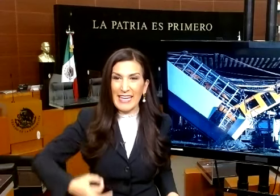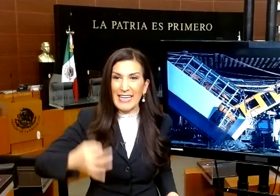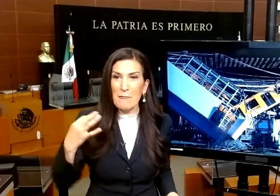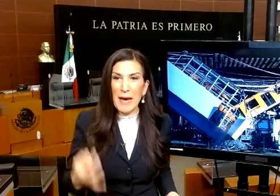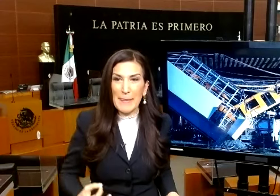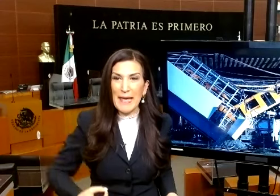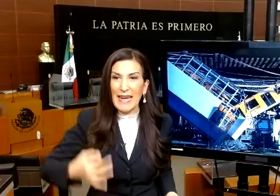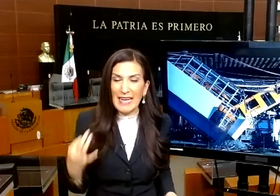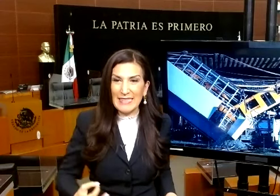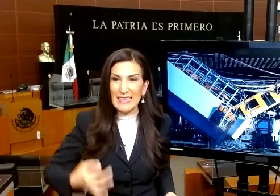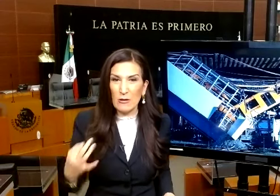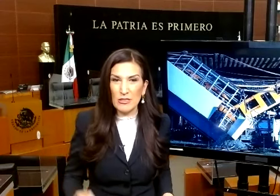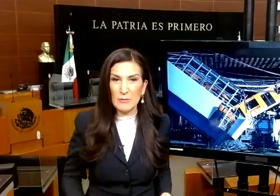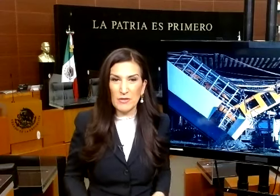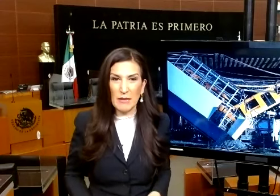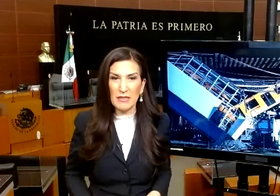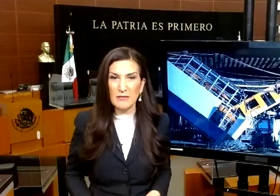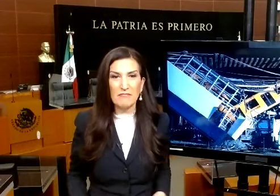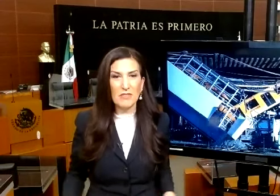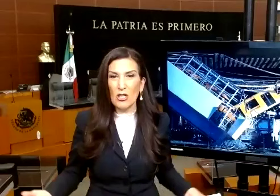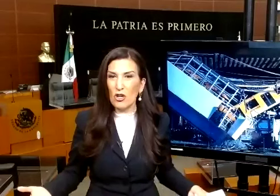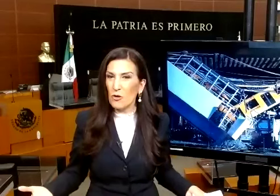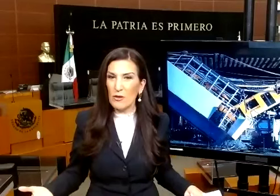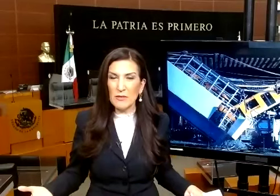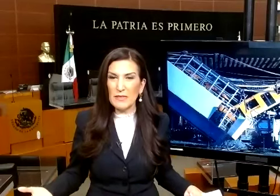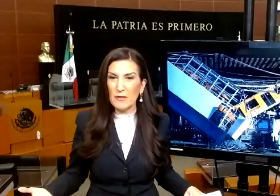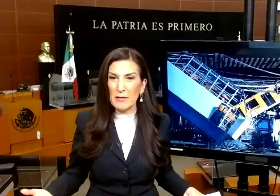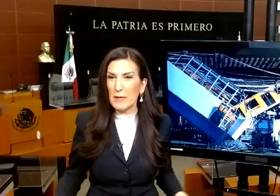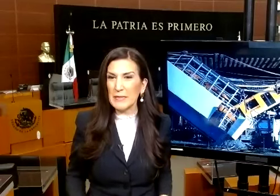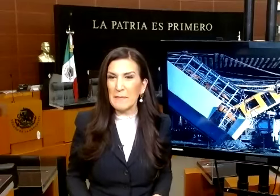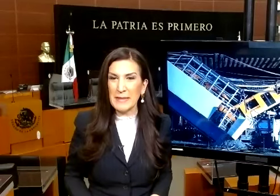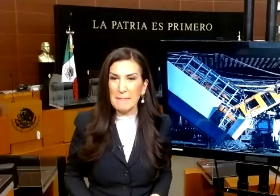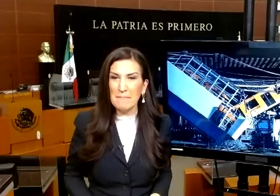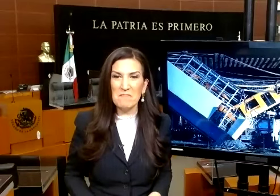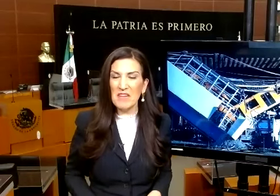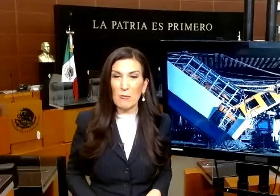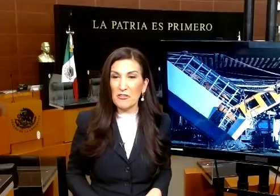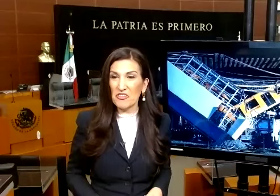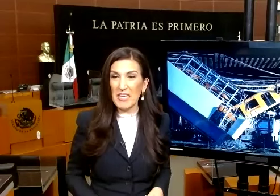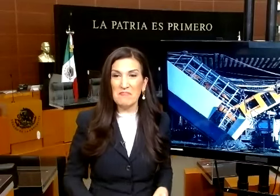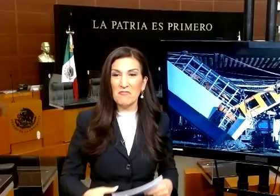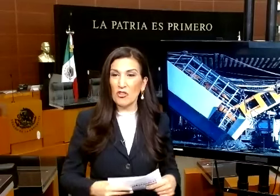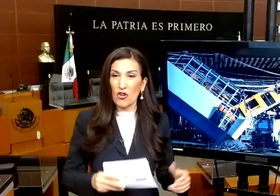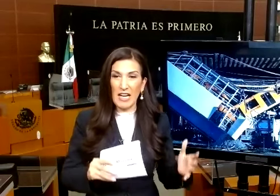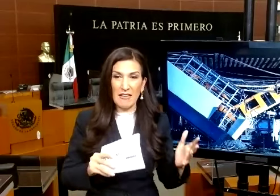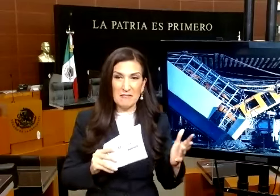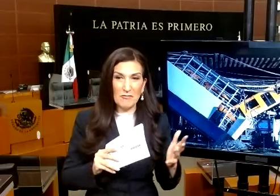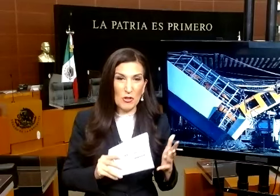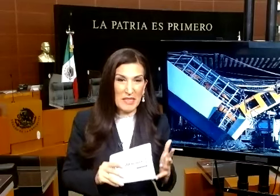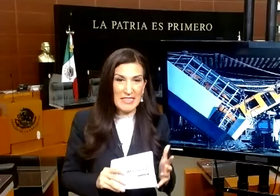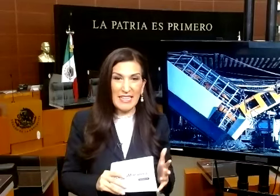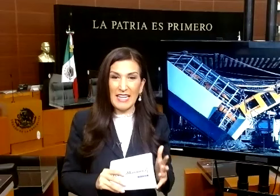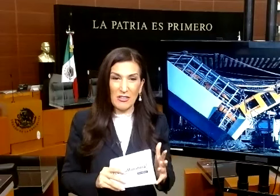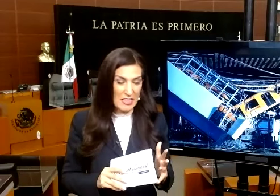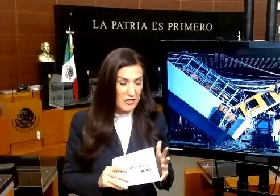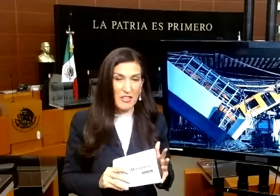sólida y que mande a la cárcel a los responsables. Como lo hemos visto recurrentemente, la 4T no toca,